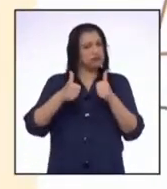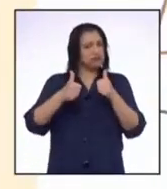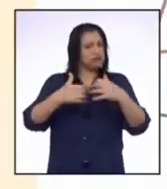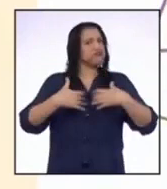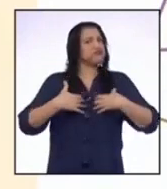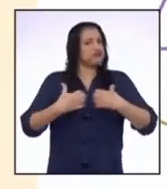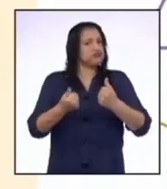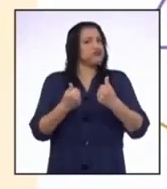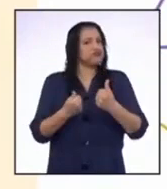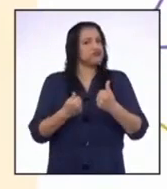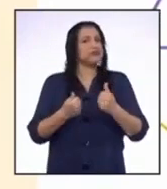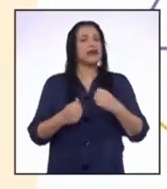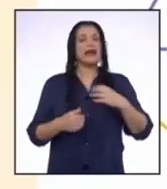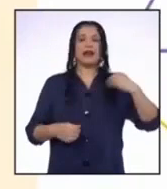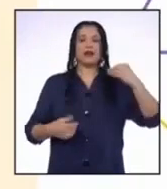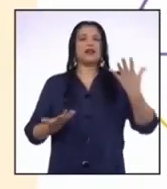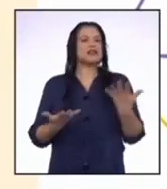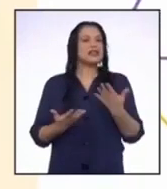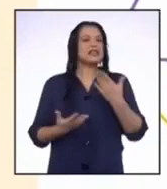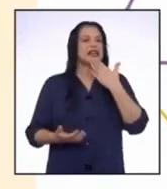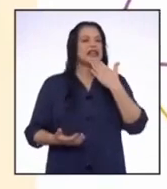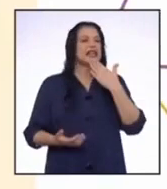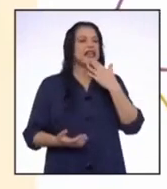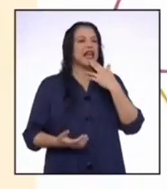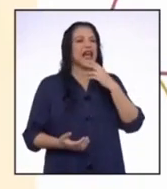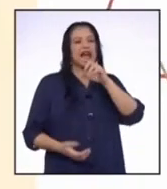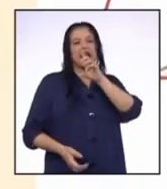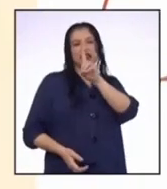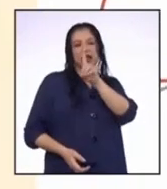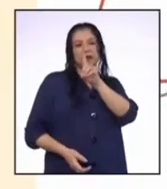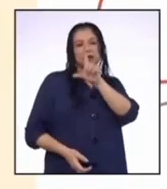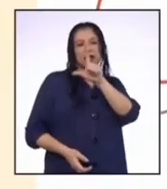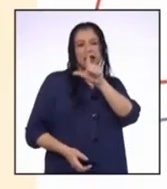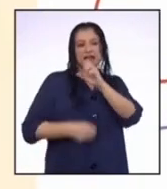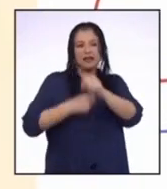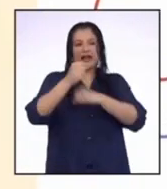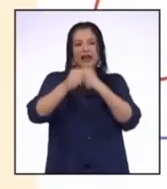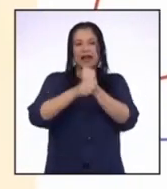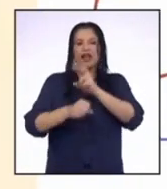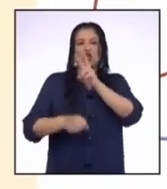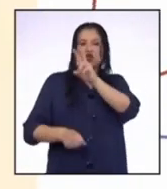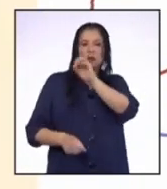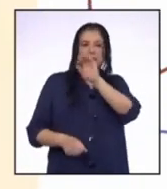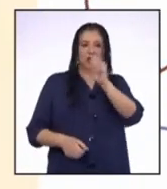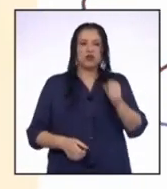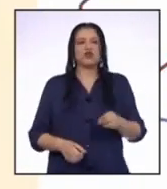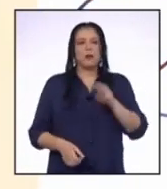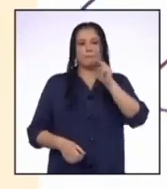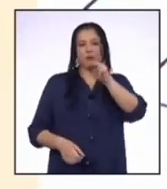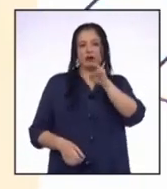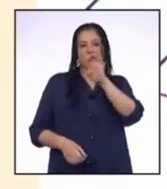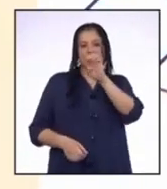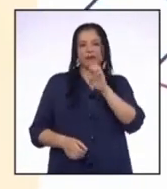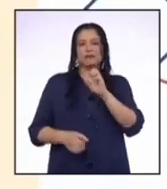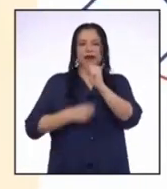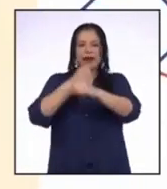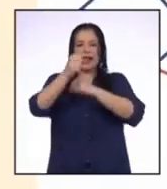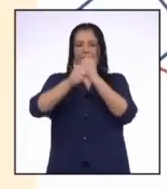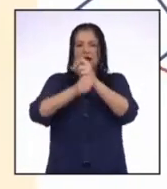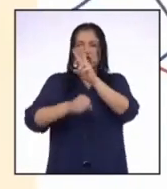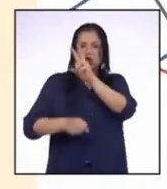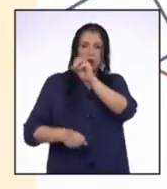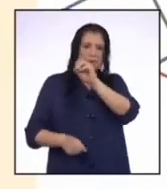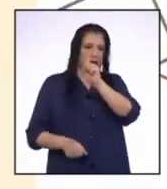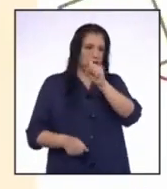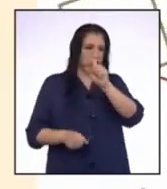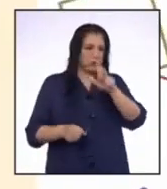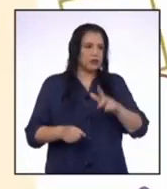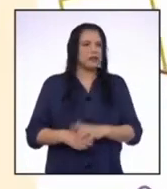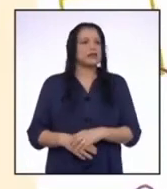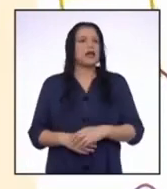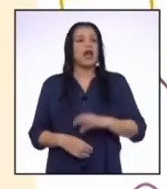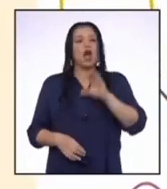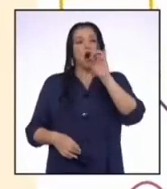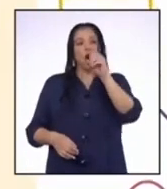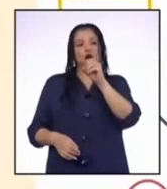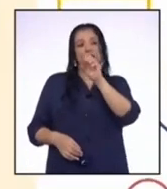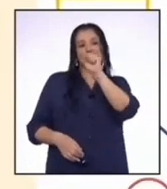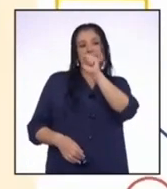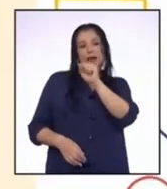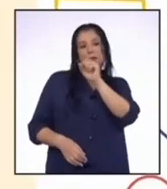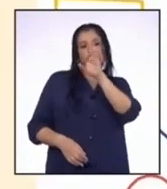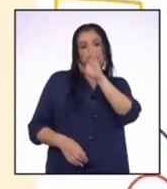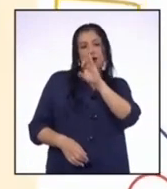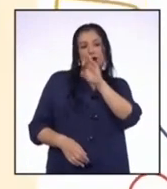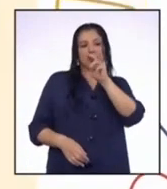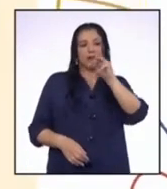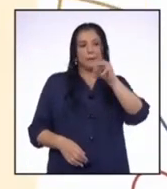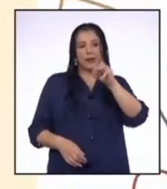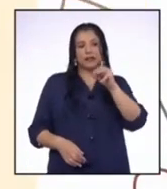adolescencia. Dalbeck y Lightsey, 2008. Moxnes y Esnes, 2013. Orgiles Samper Fernández,